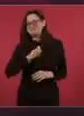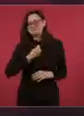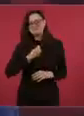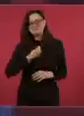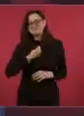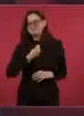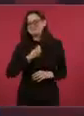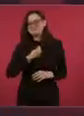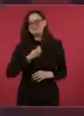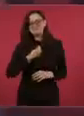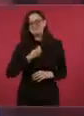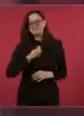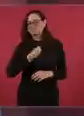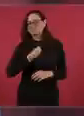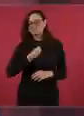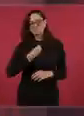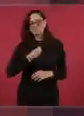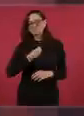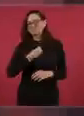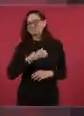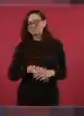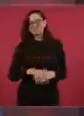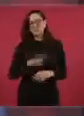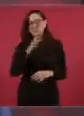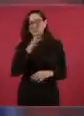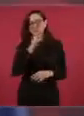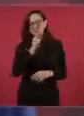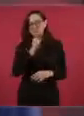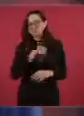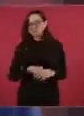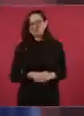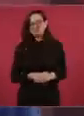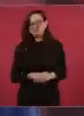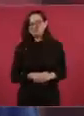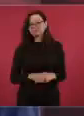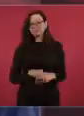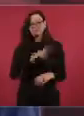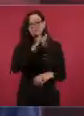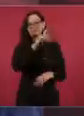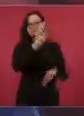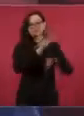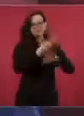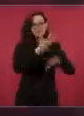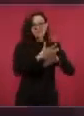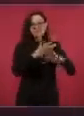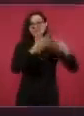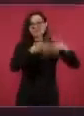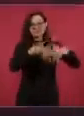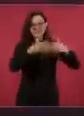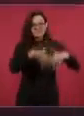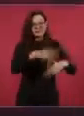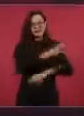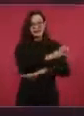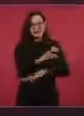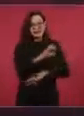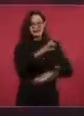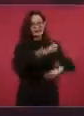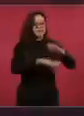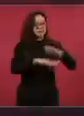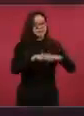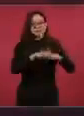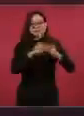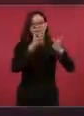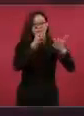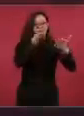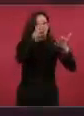No lo aguantarían ni los productores, ni los fabricantes, ni los inversionistas de Estados